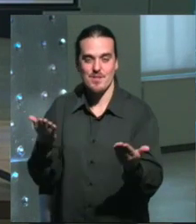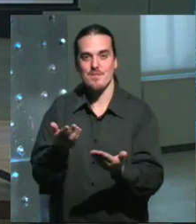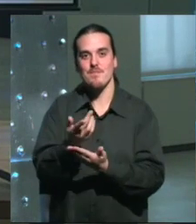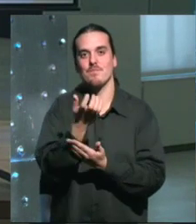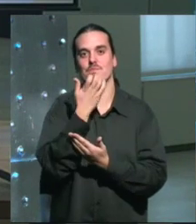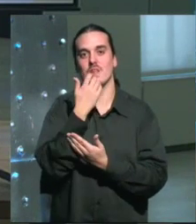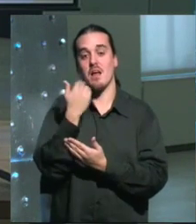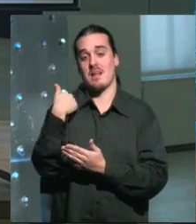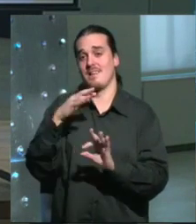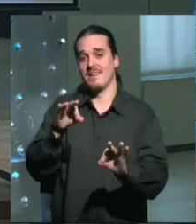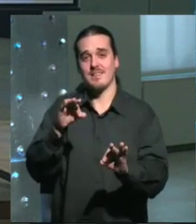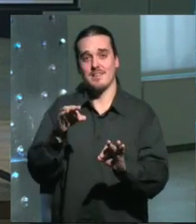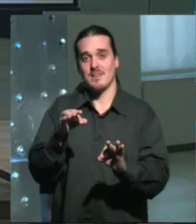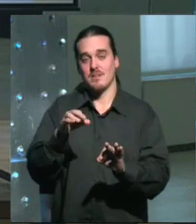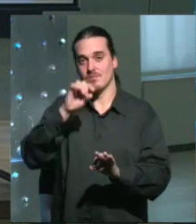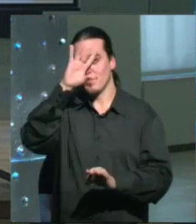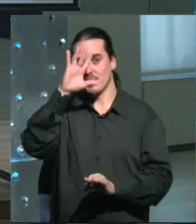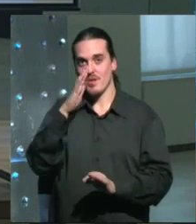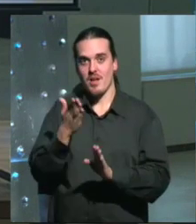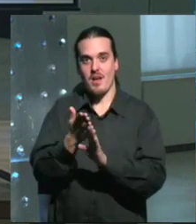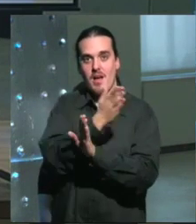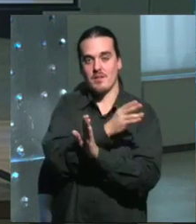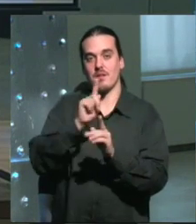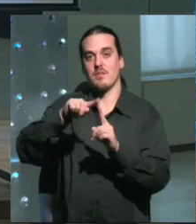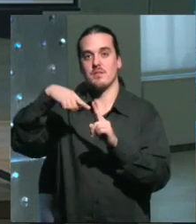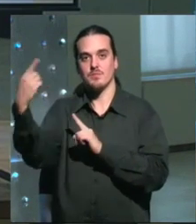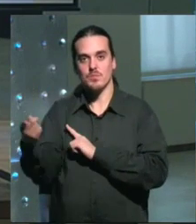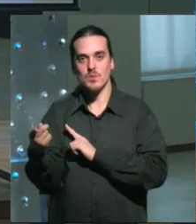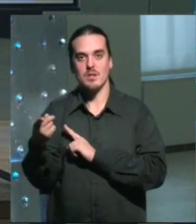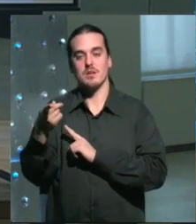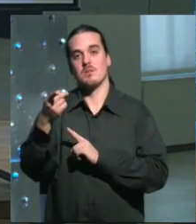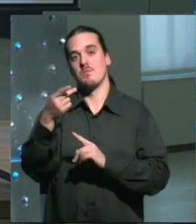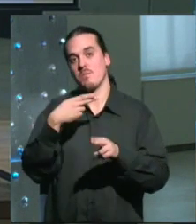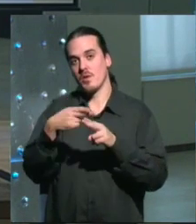antes y un después en la comunicación política es el hecho de que en el 2008,